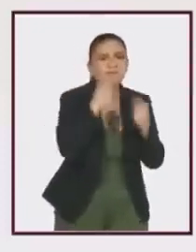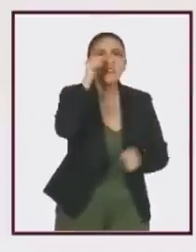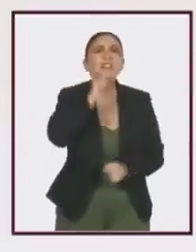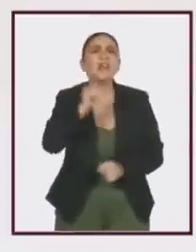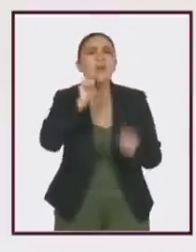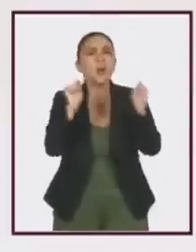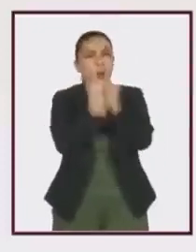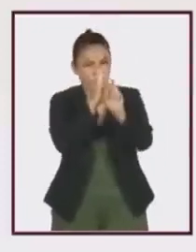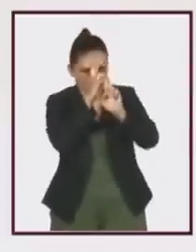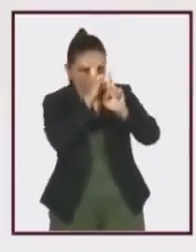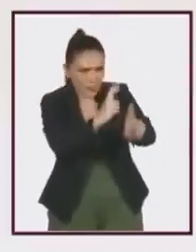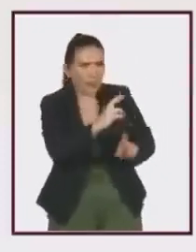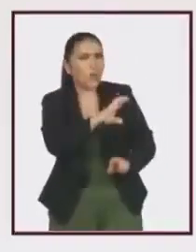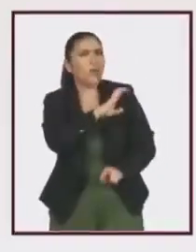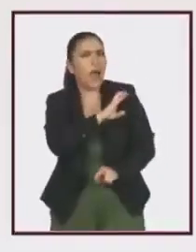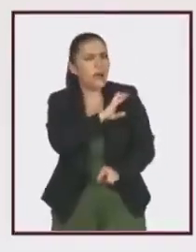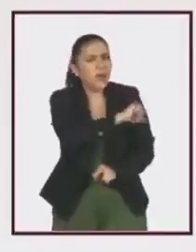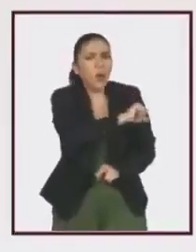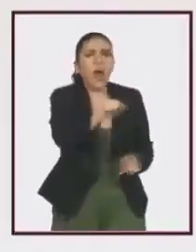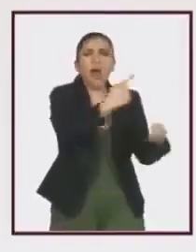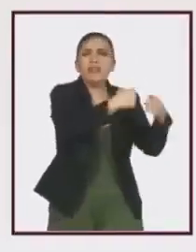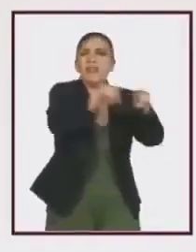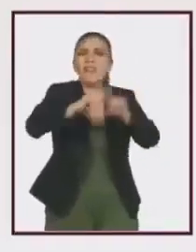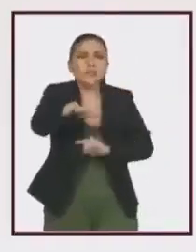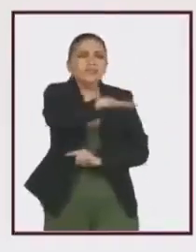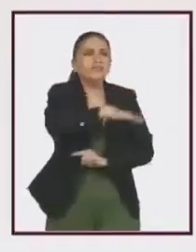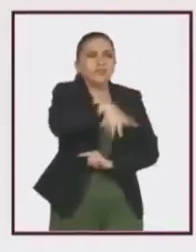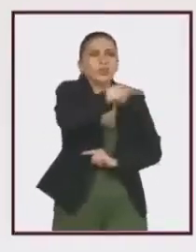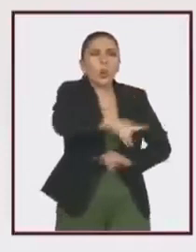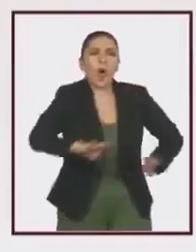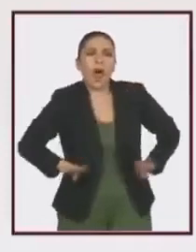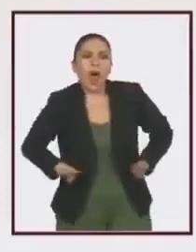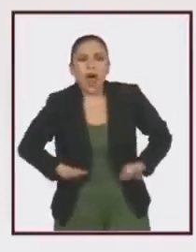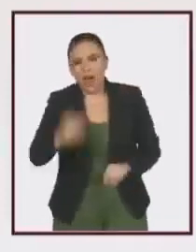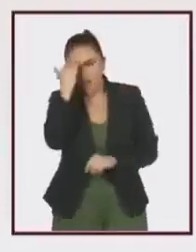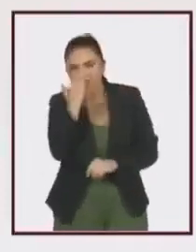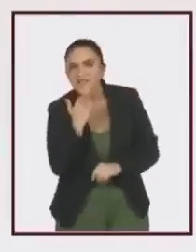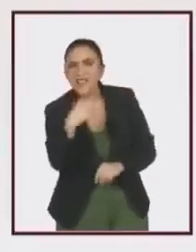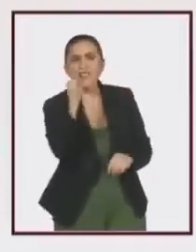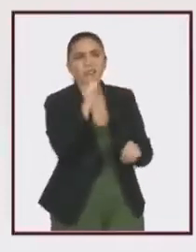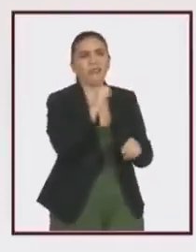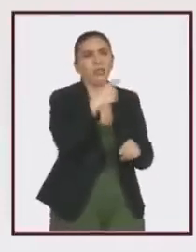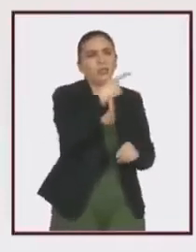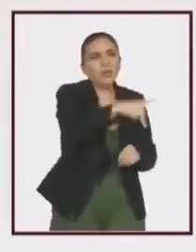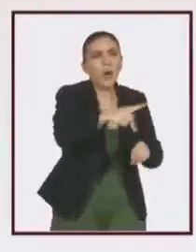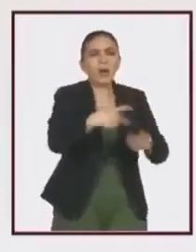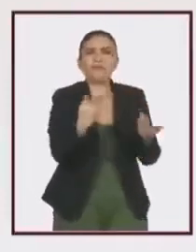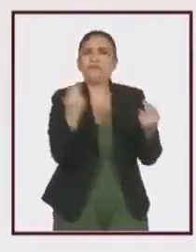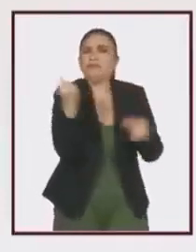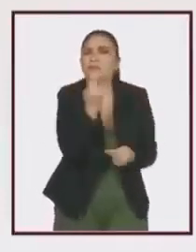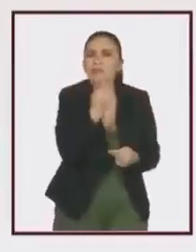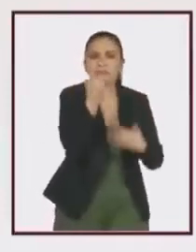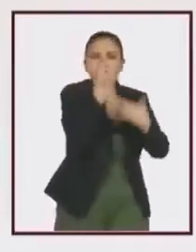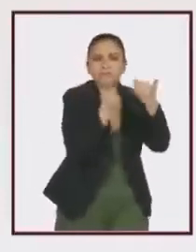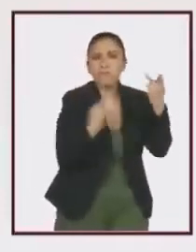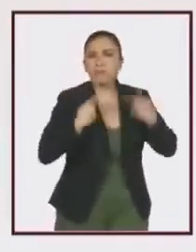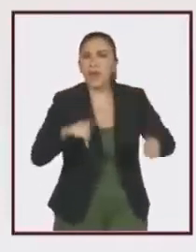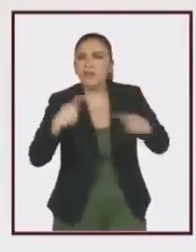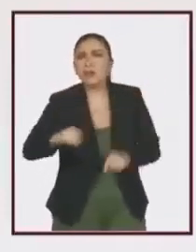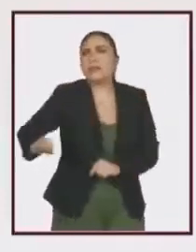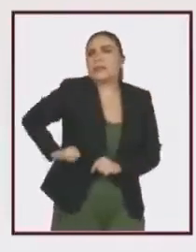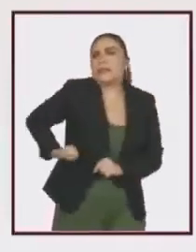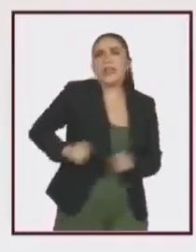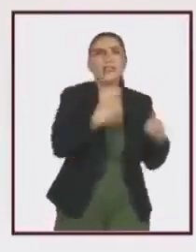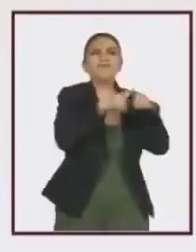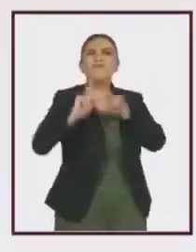con aprecio a la diversidad de las capacidades, características, condiciones, necesidades e intereses